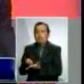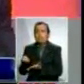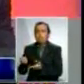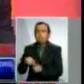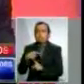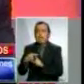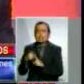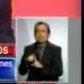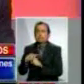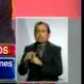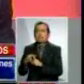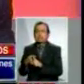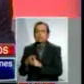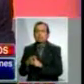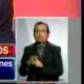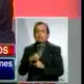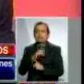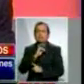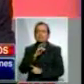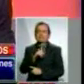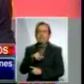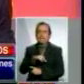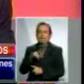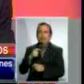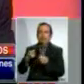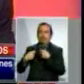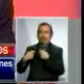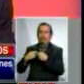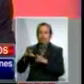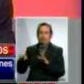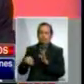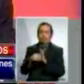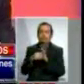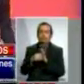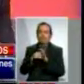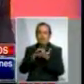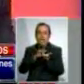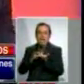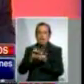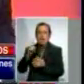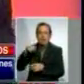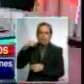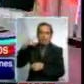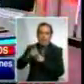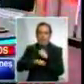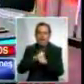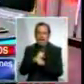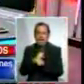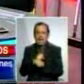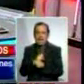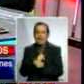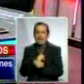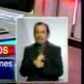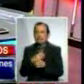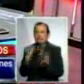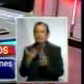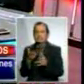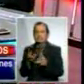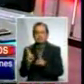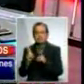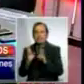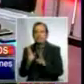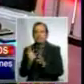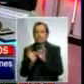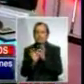isapres incorporan estos estos costos administrativos adicionales en su cálculo y al año siguiente terminan permitiendo